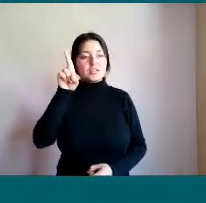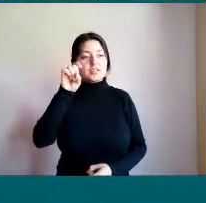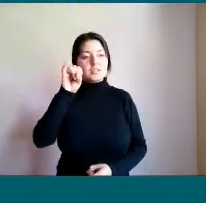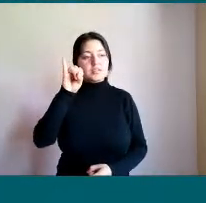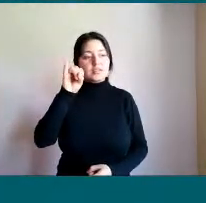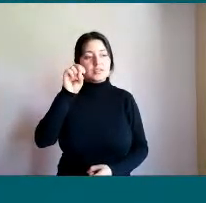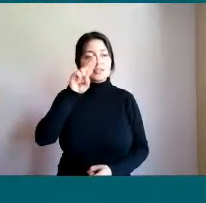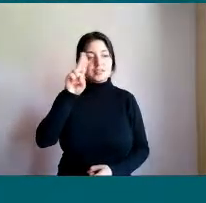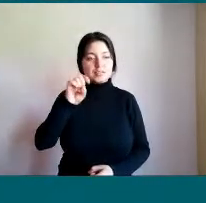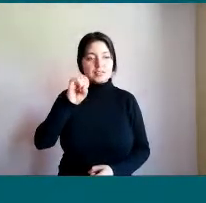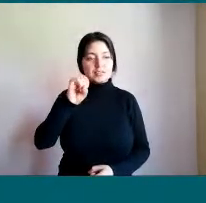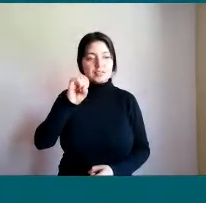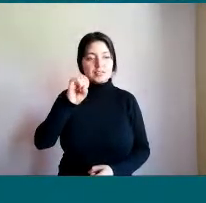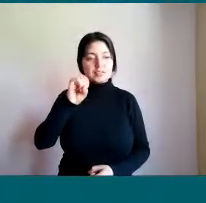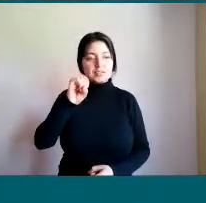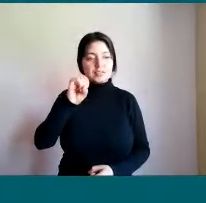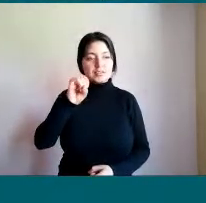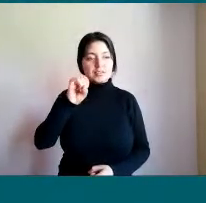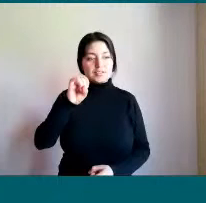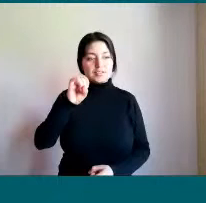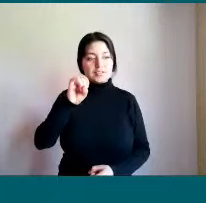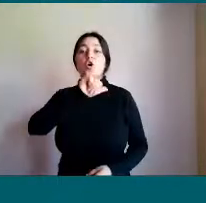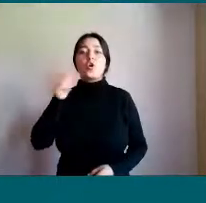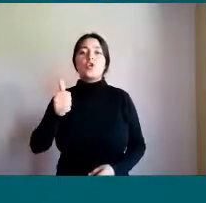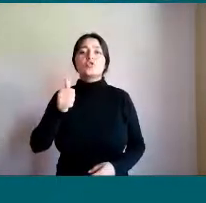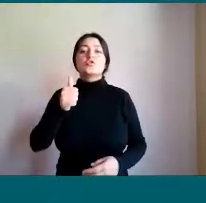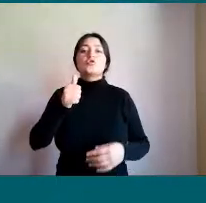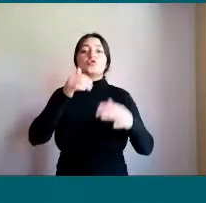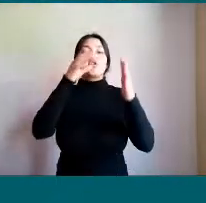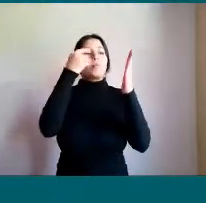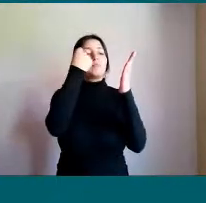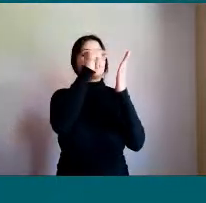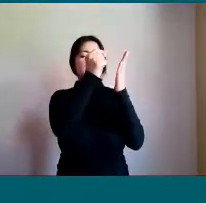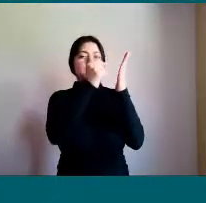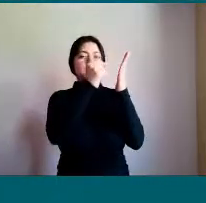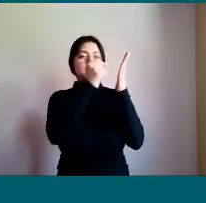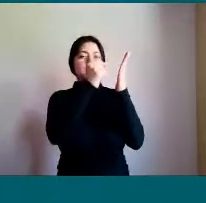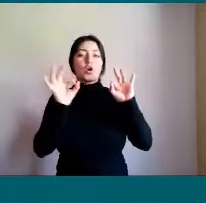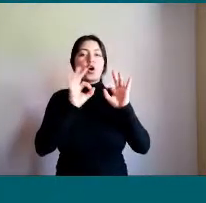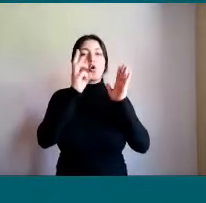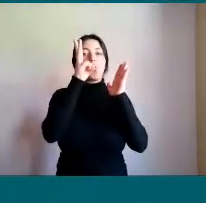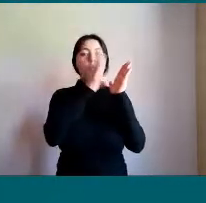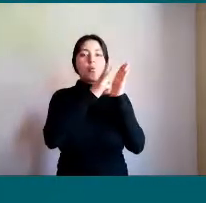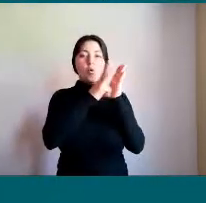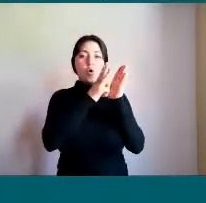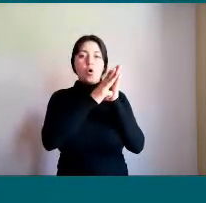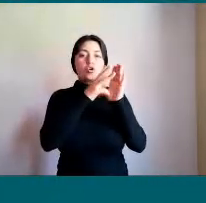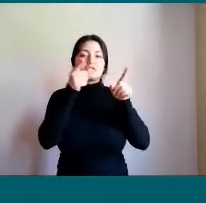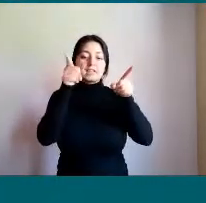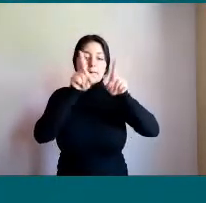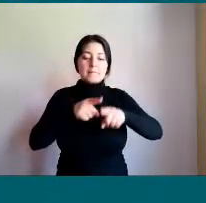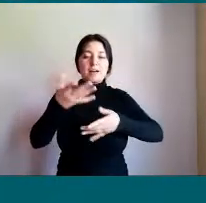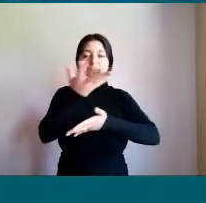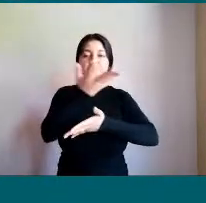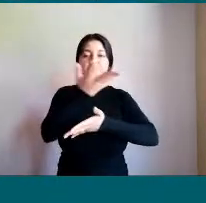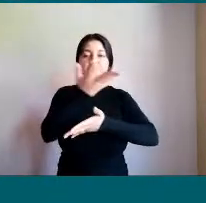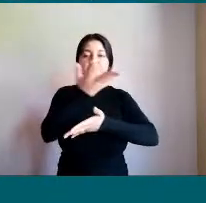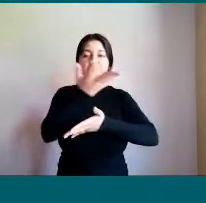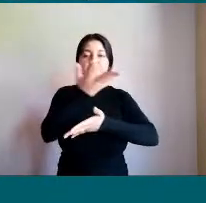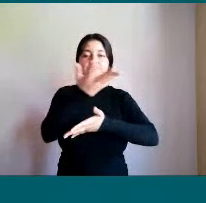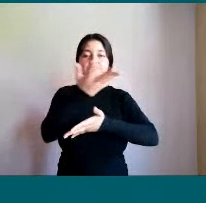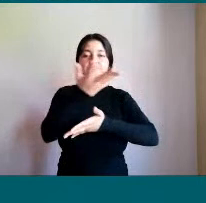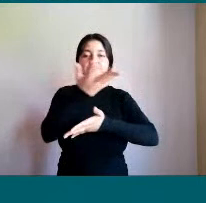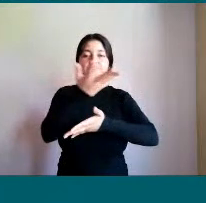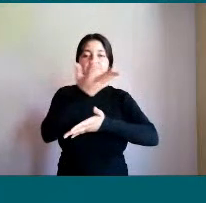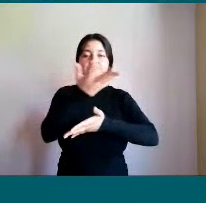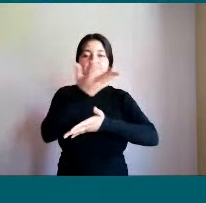ya hojas Excel, formularios, que también son muy interesantes, o documentos Word que el alumno me comparta y yo le pueda dar retroalimentación. Pero creo